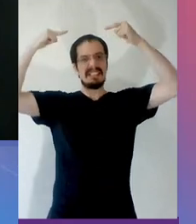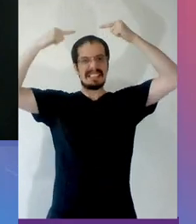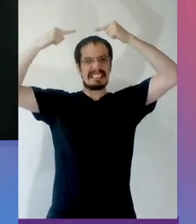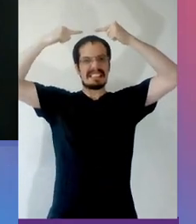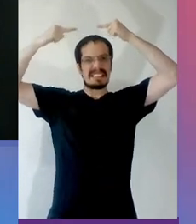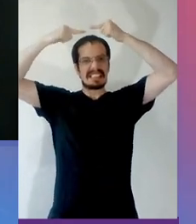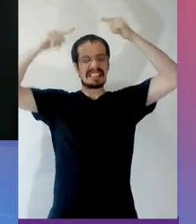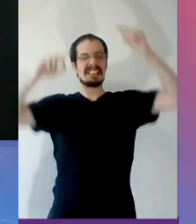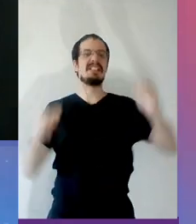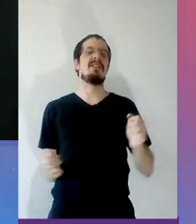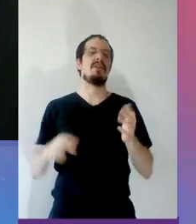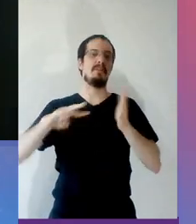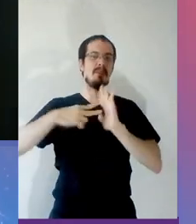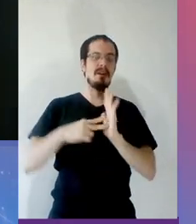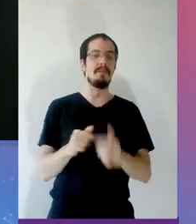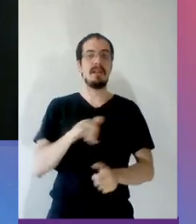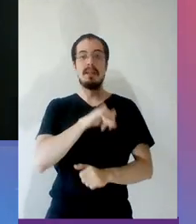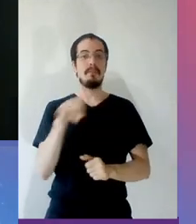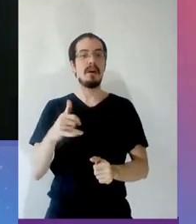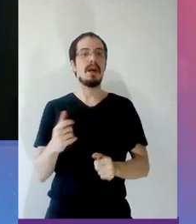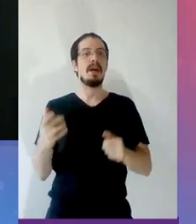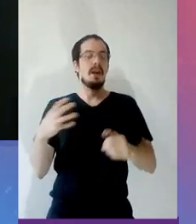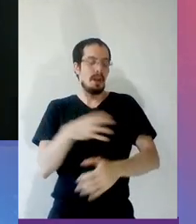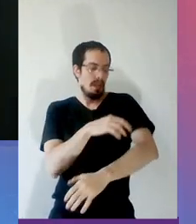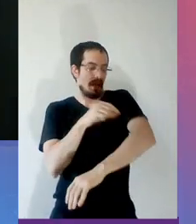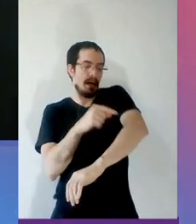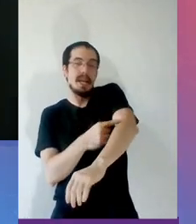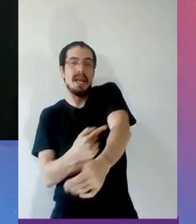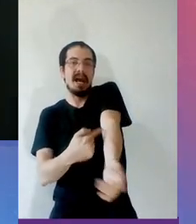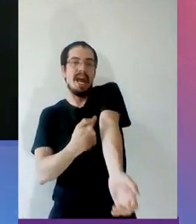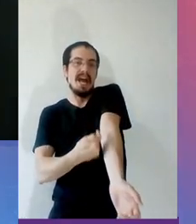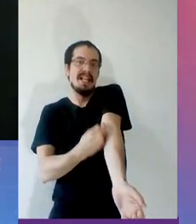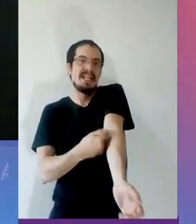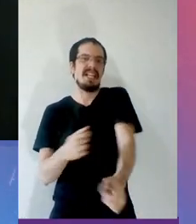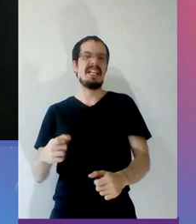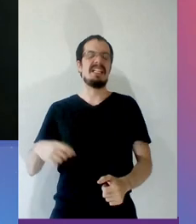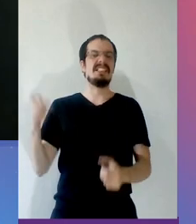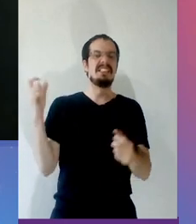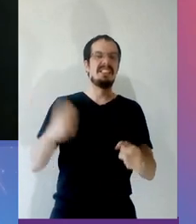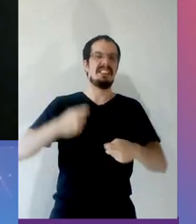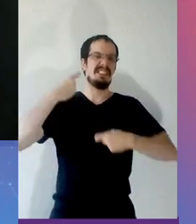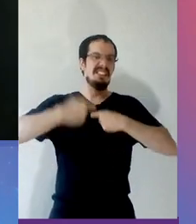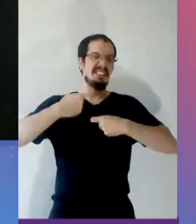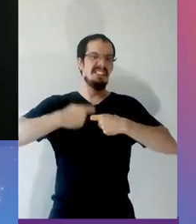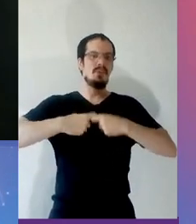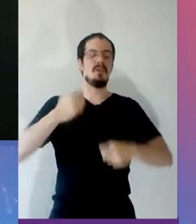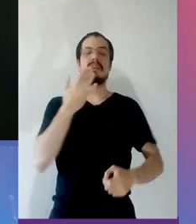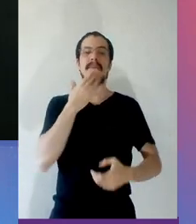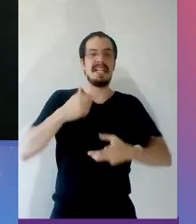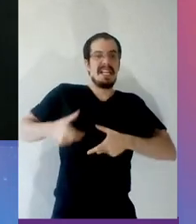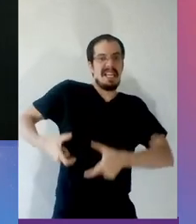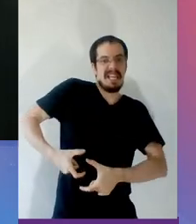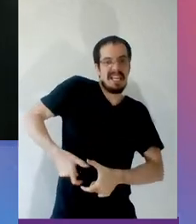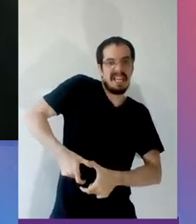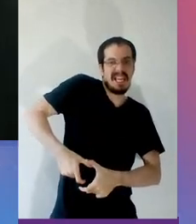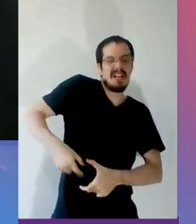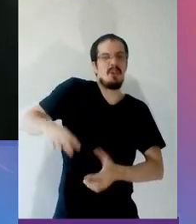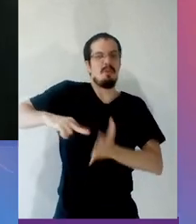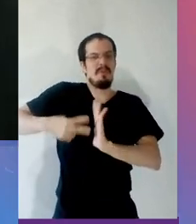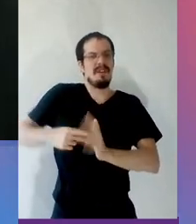que hace que sus arterias sean más duras, que su hígado sea menos eficiente, que su vaso sea